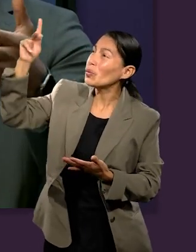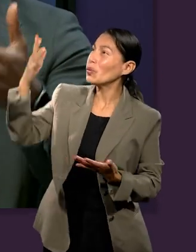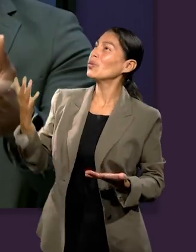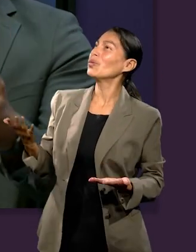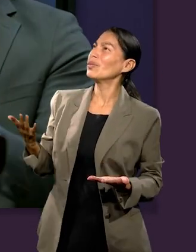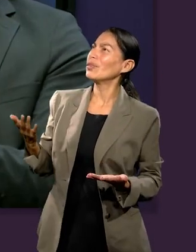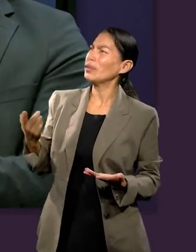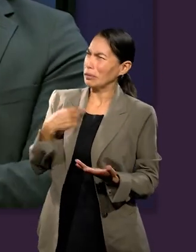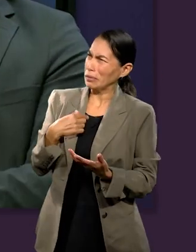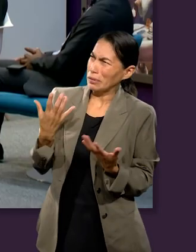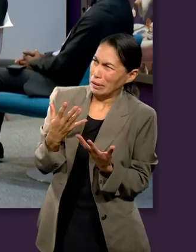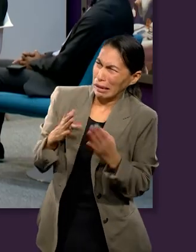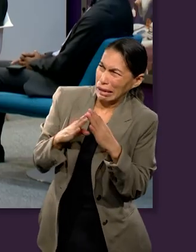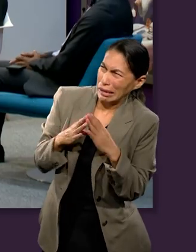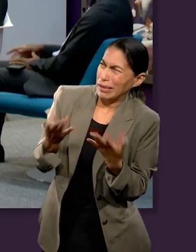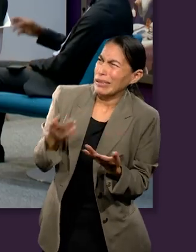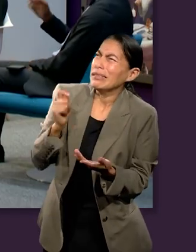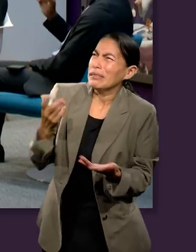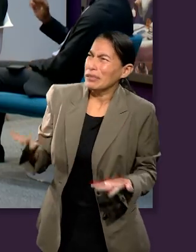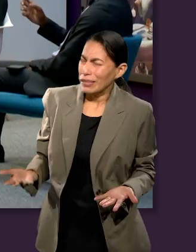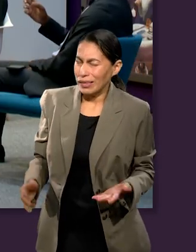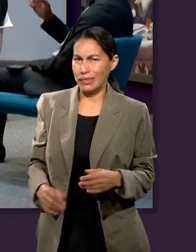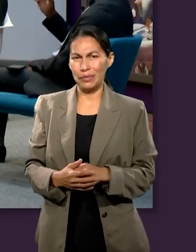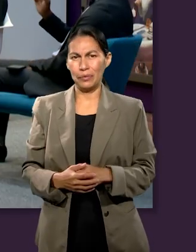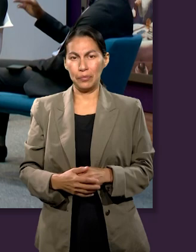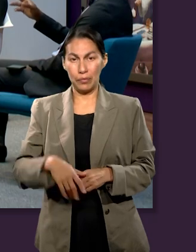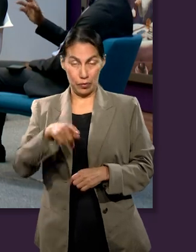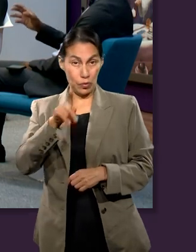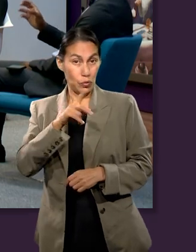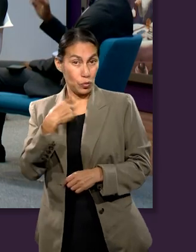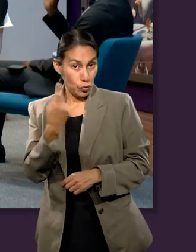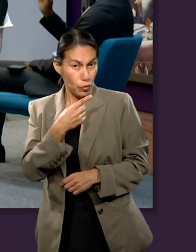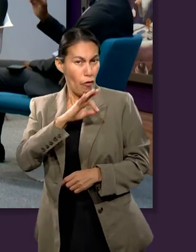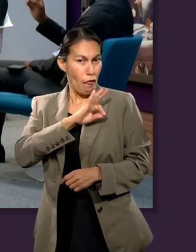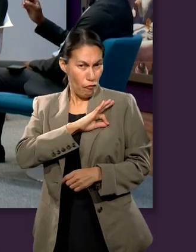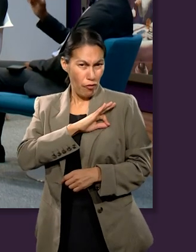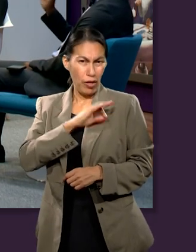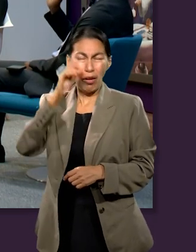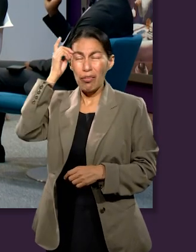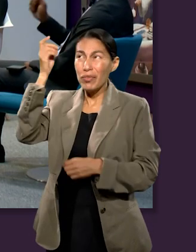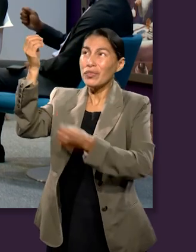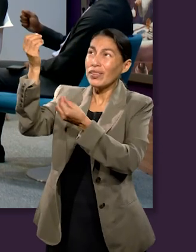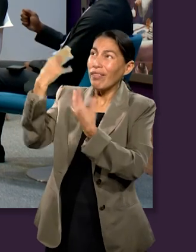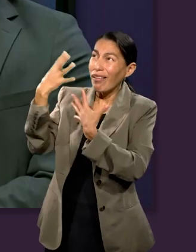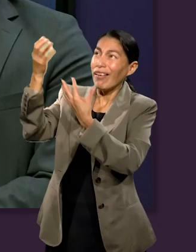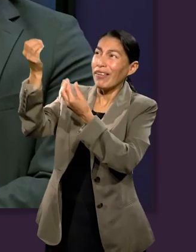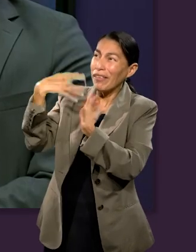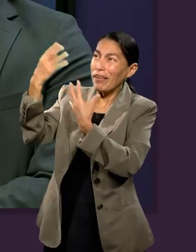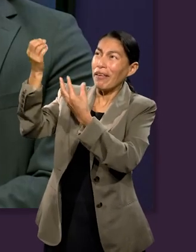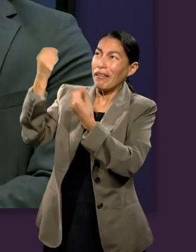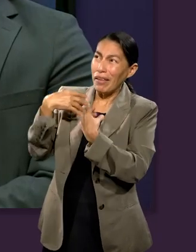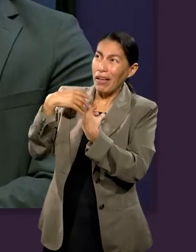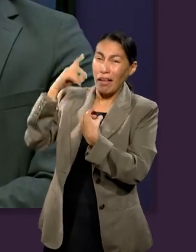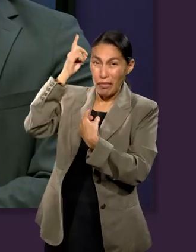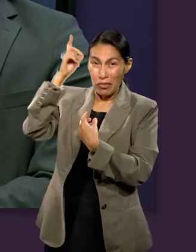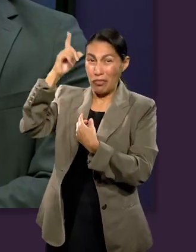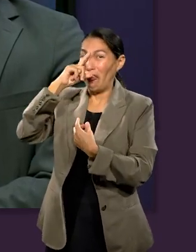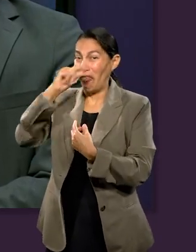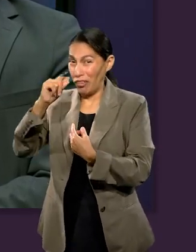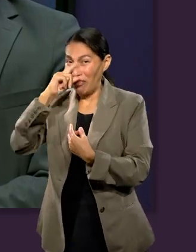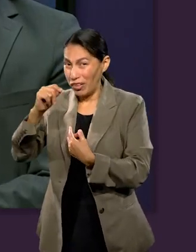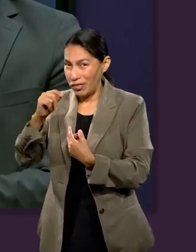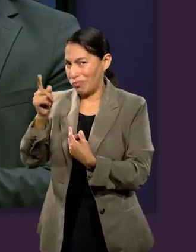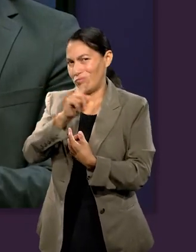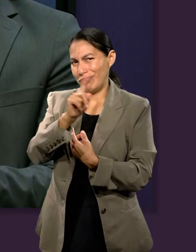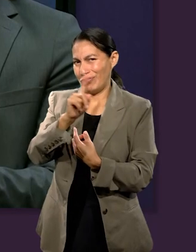el propietario de todo entonces el elemento más importante que debemos tener es esa fe de saber Dios va a